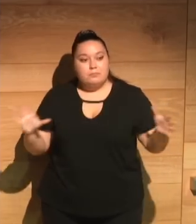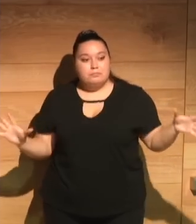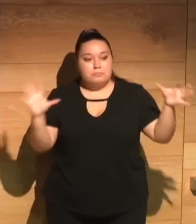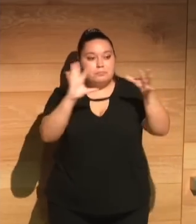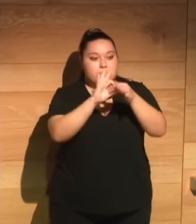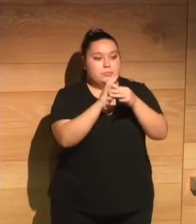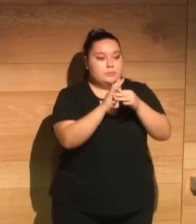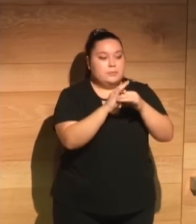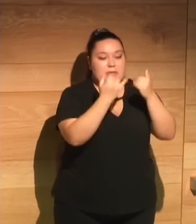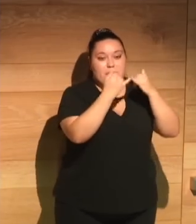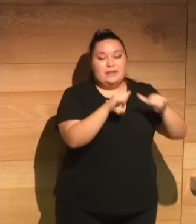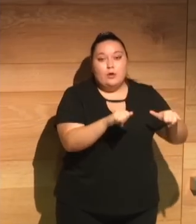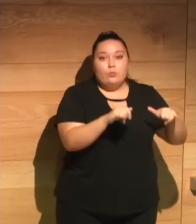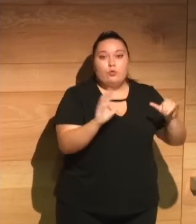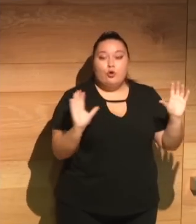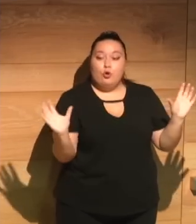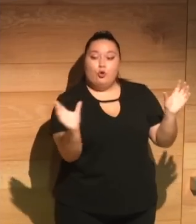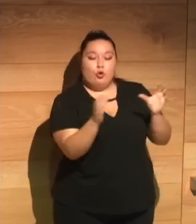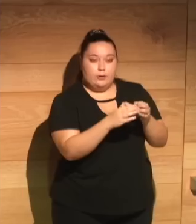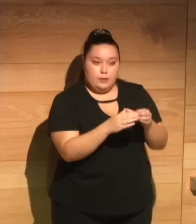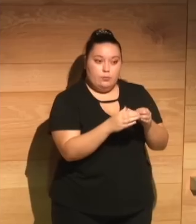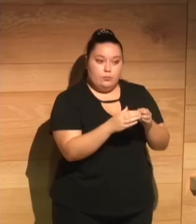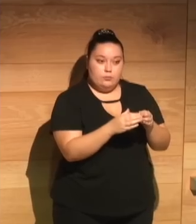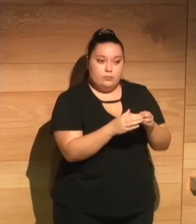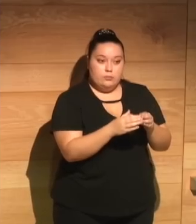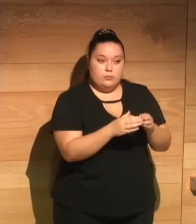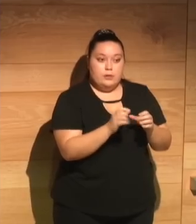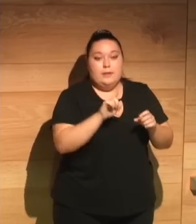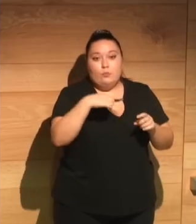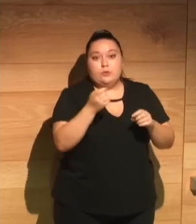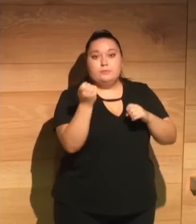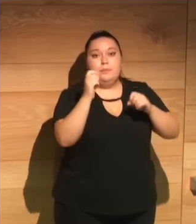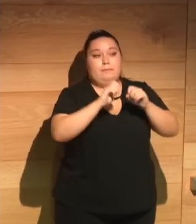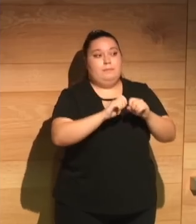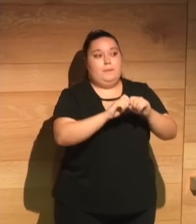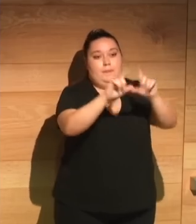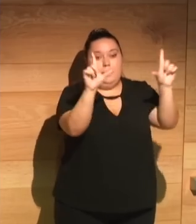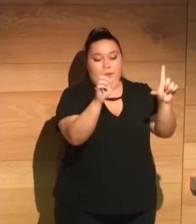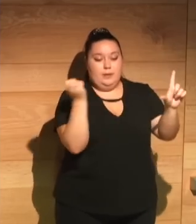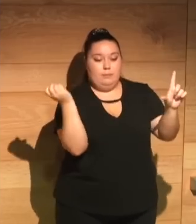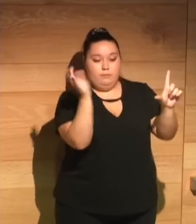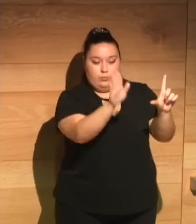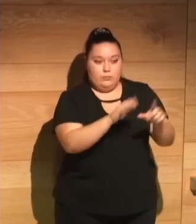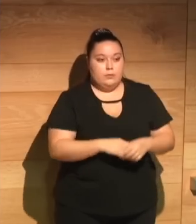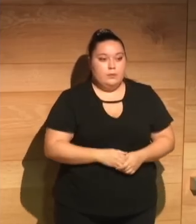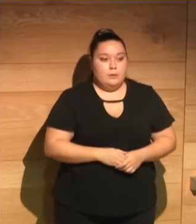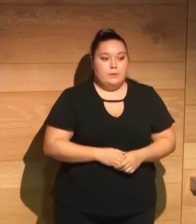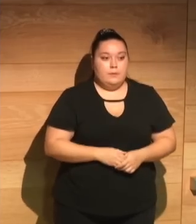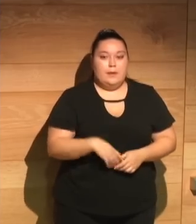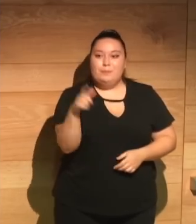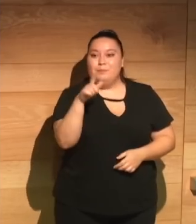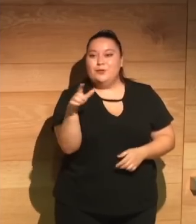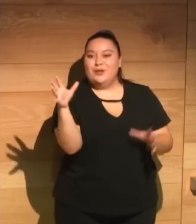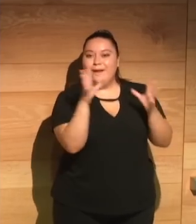un espectáculo colectivo, aunque sea improvisado en ese momento, que se representa en una pantalla. En fin, eso no significa que la gente tuviera una ansia de